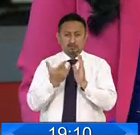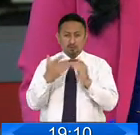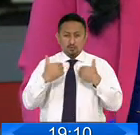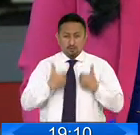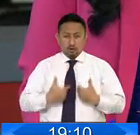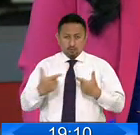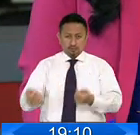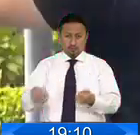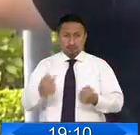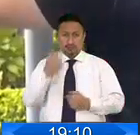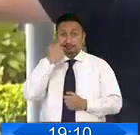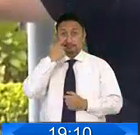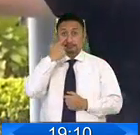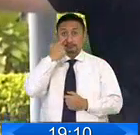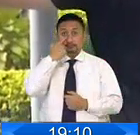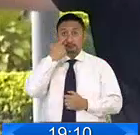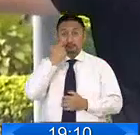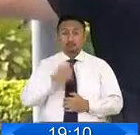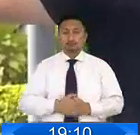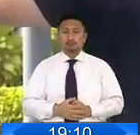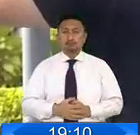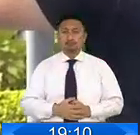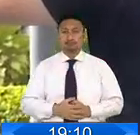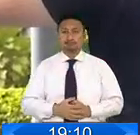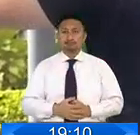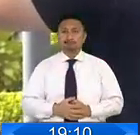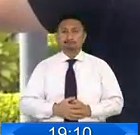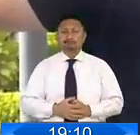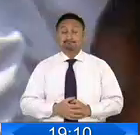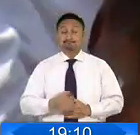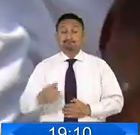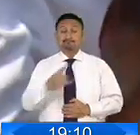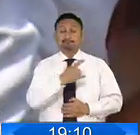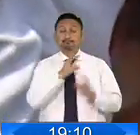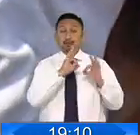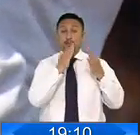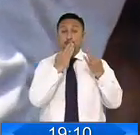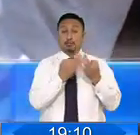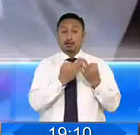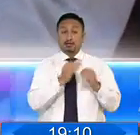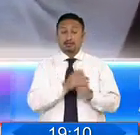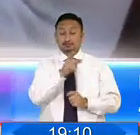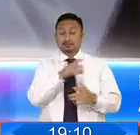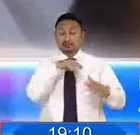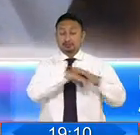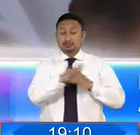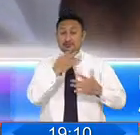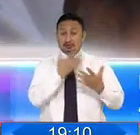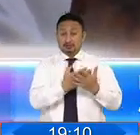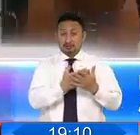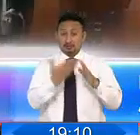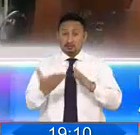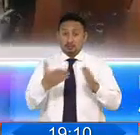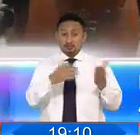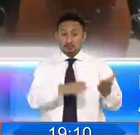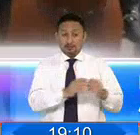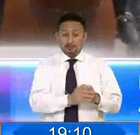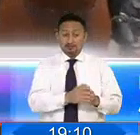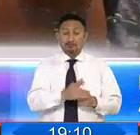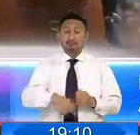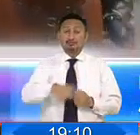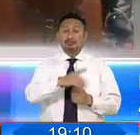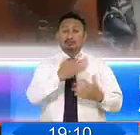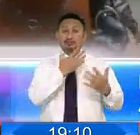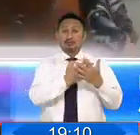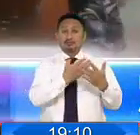los cadáveres. El drama que embarga a las familias de los reclusos asesinados en los motines del Centro de